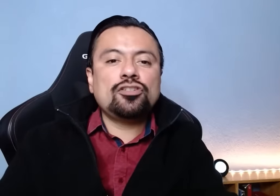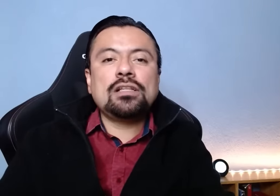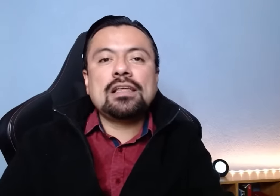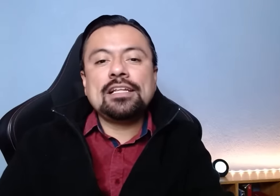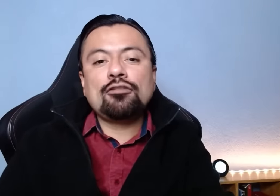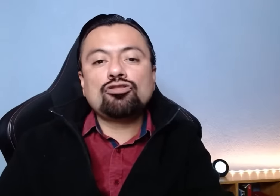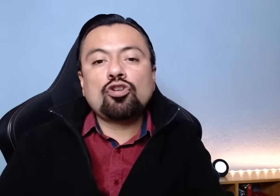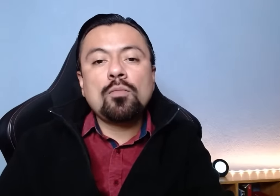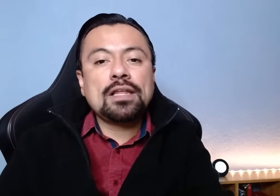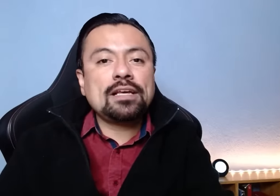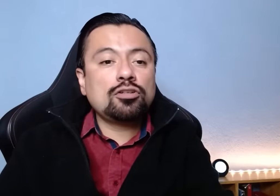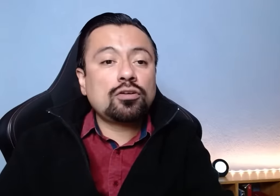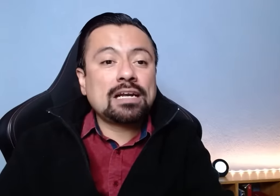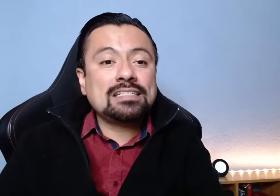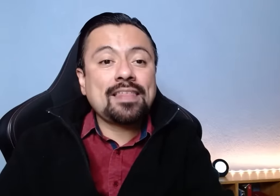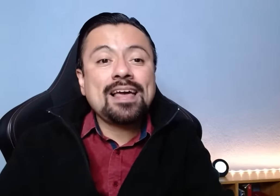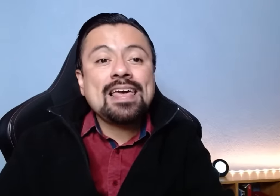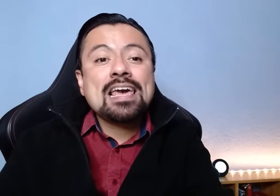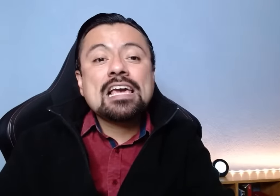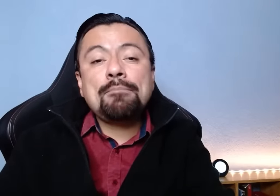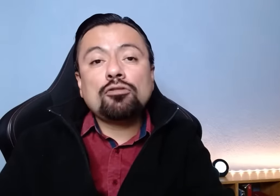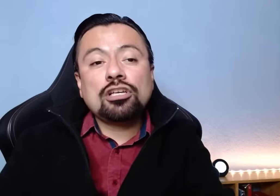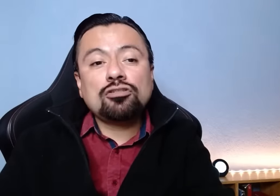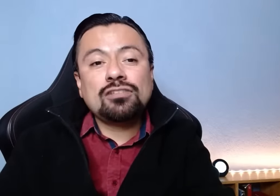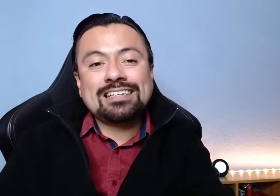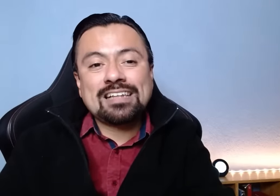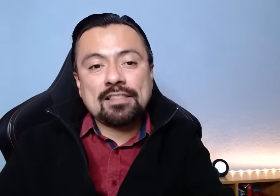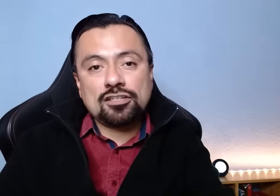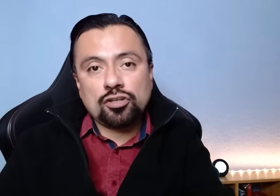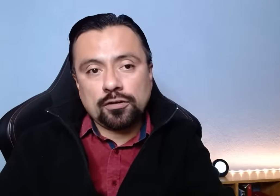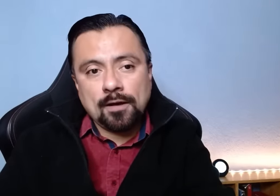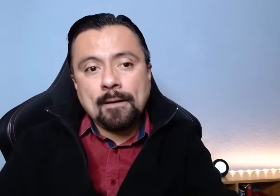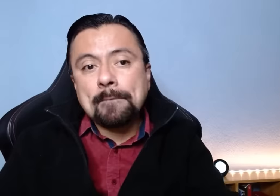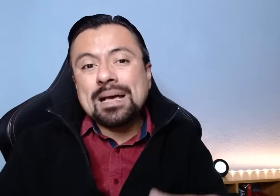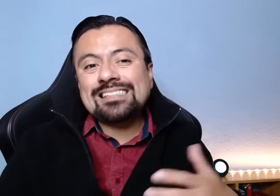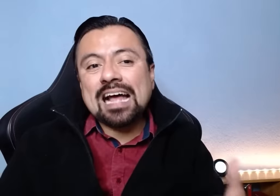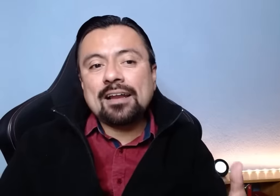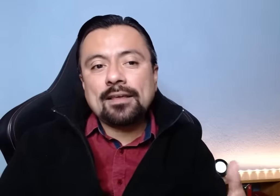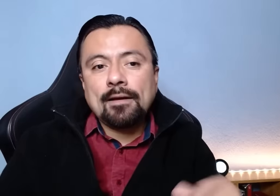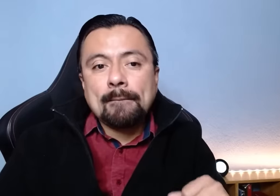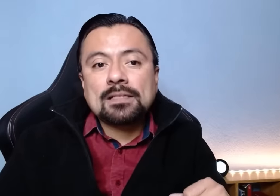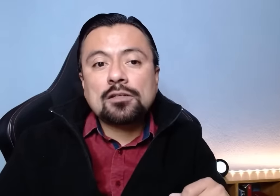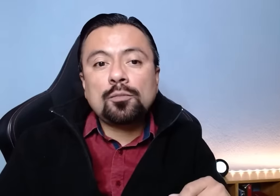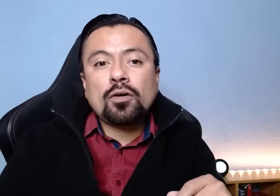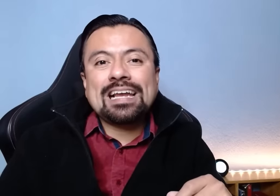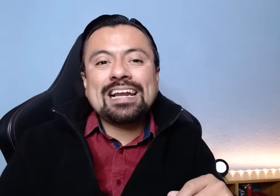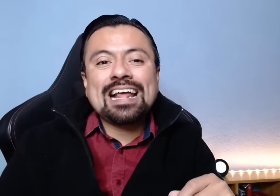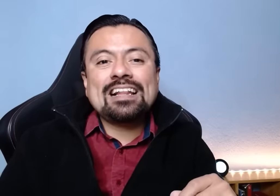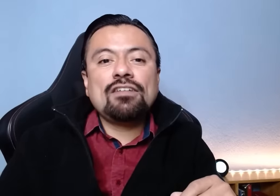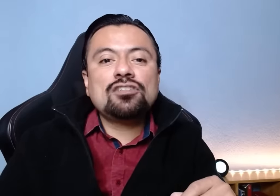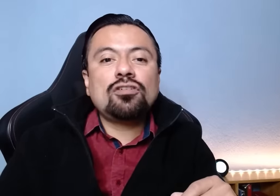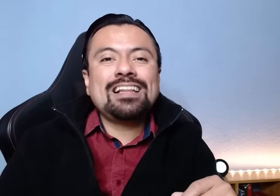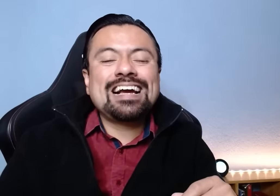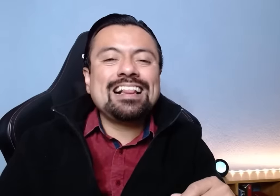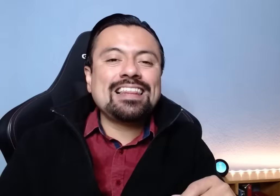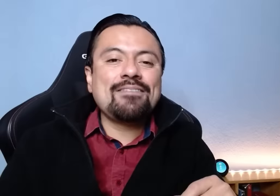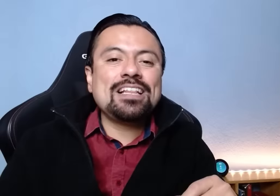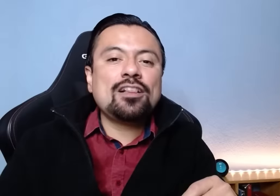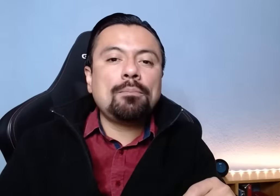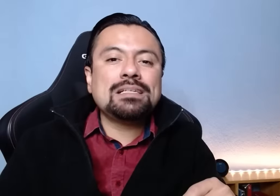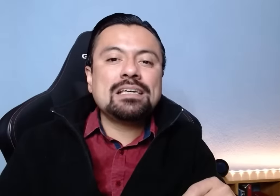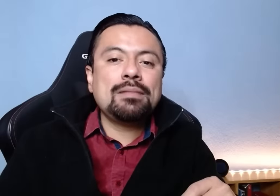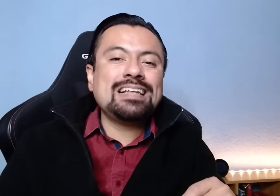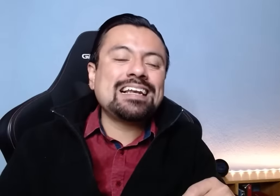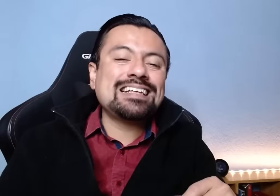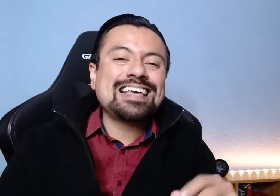en la atención de delitos como delincuencia organizada y procesos de extradición. Más tarde, se supo que él era el defensor legal de